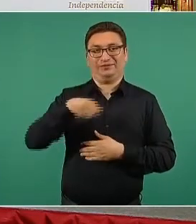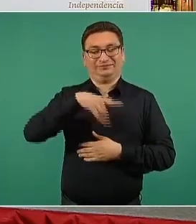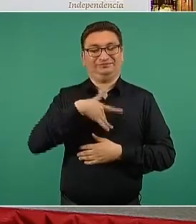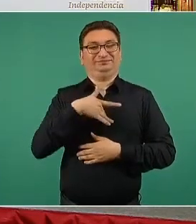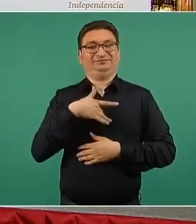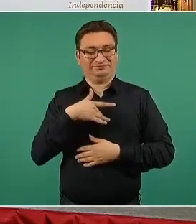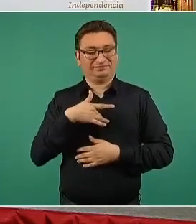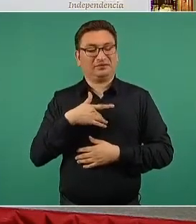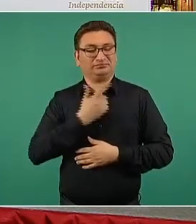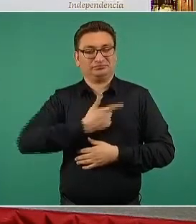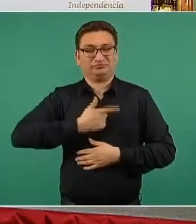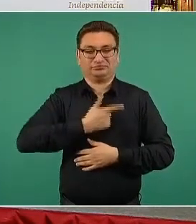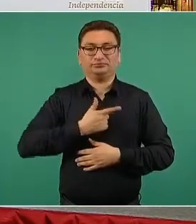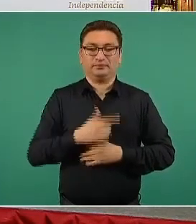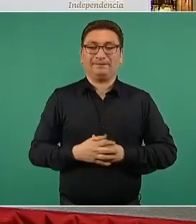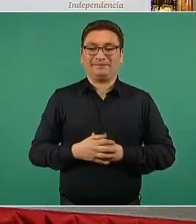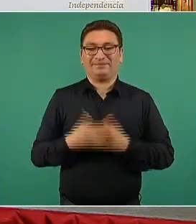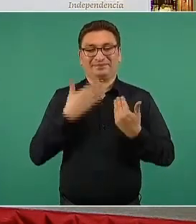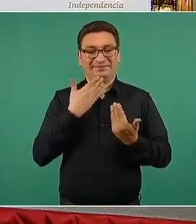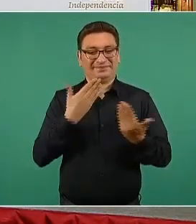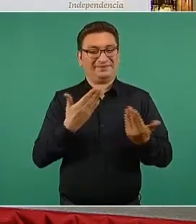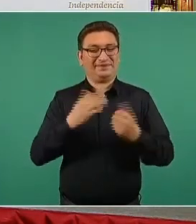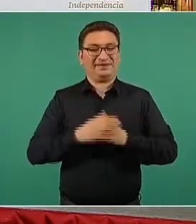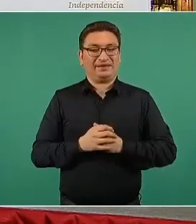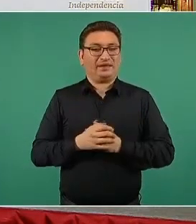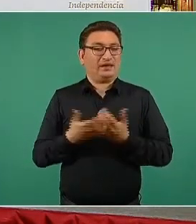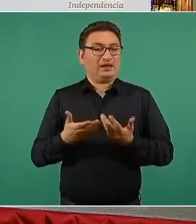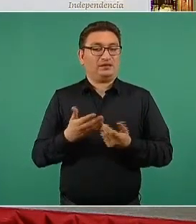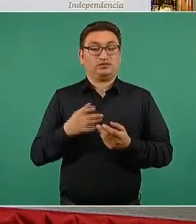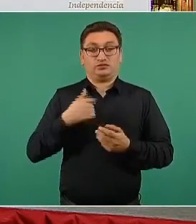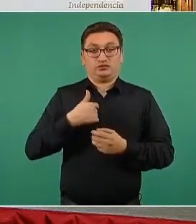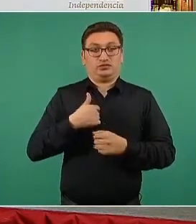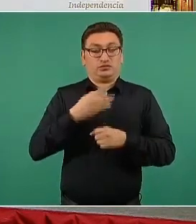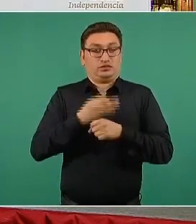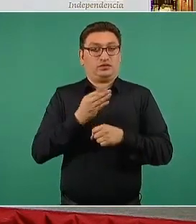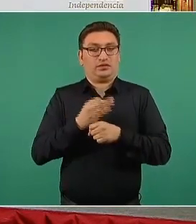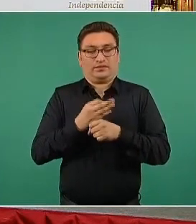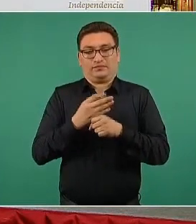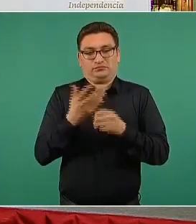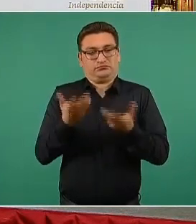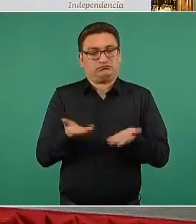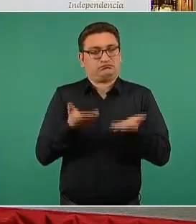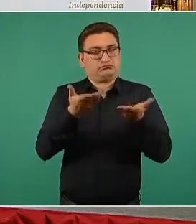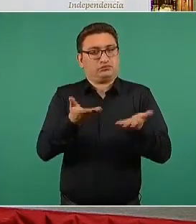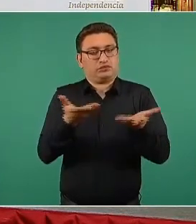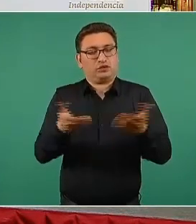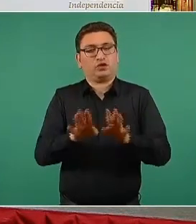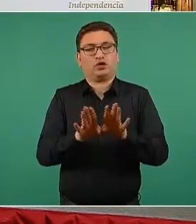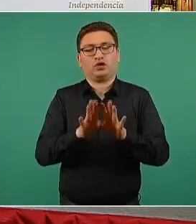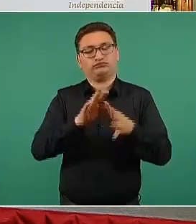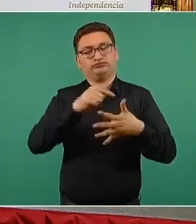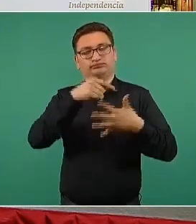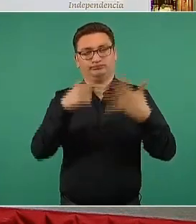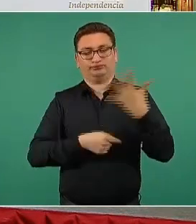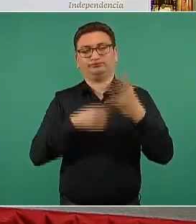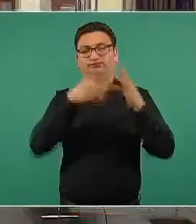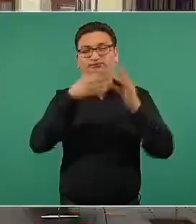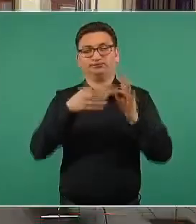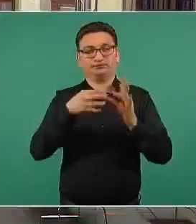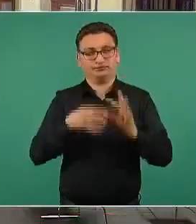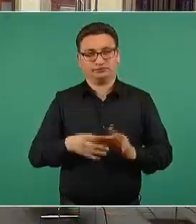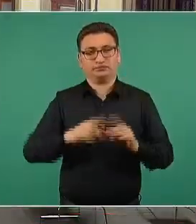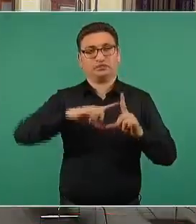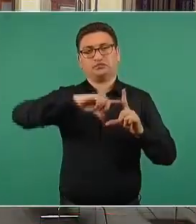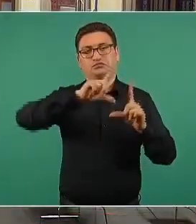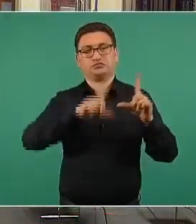agrado. Sin más, pues yo estaré brindando, como bien saben, el panorama